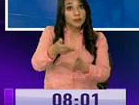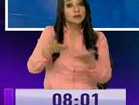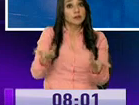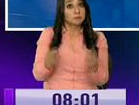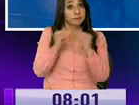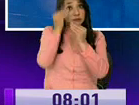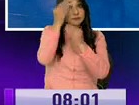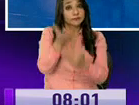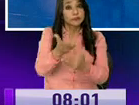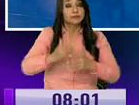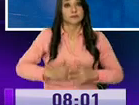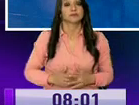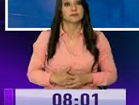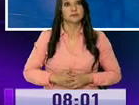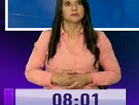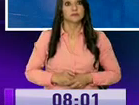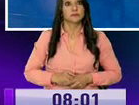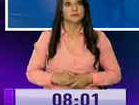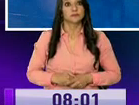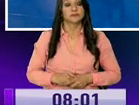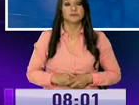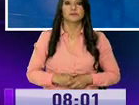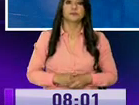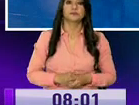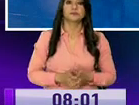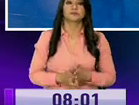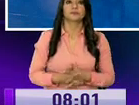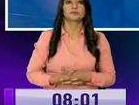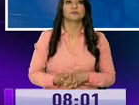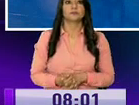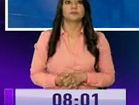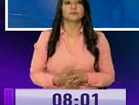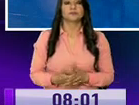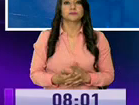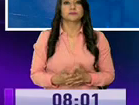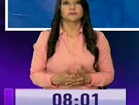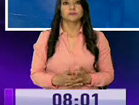tienes la información a esta hora de la mañana.